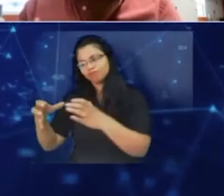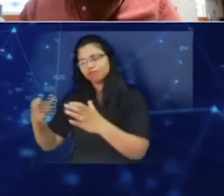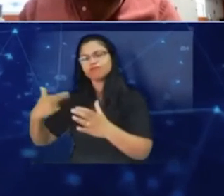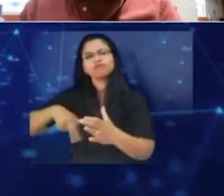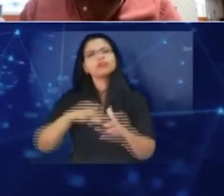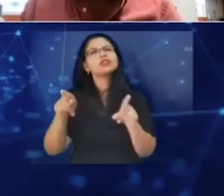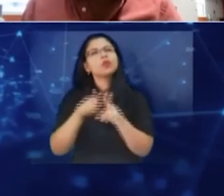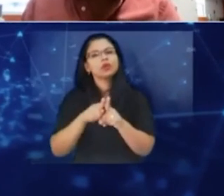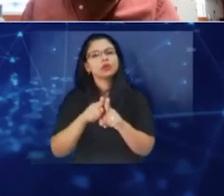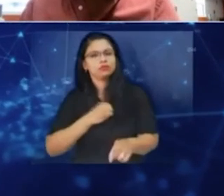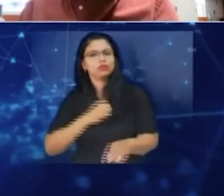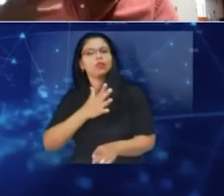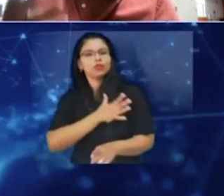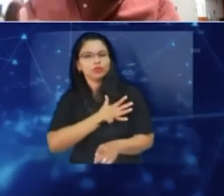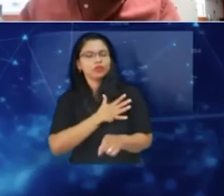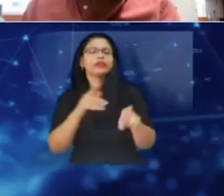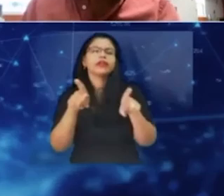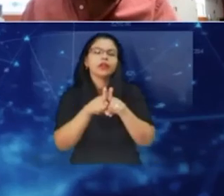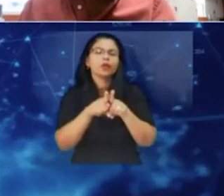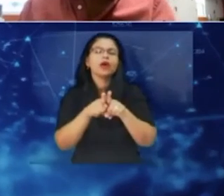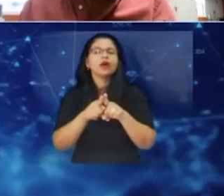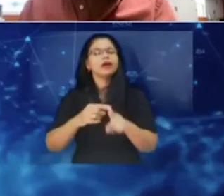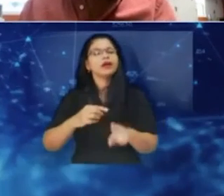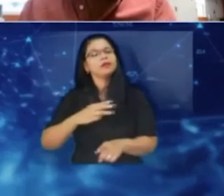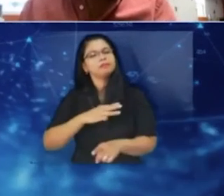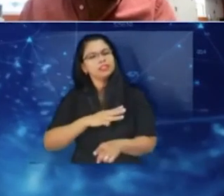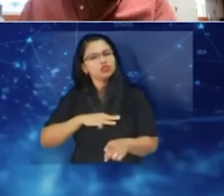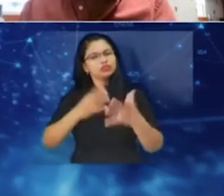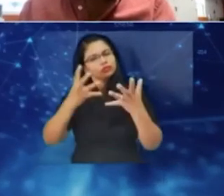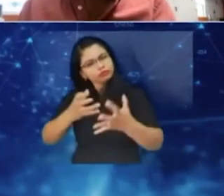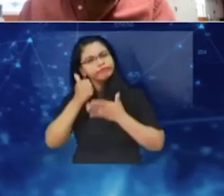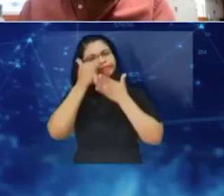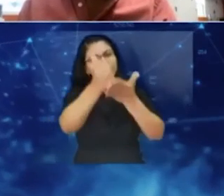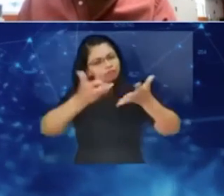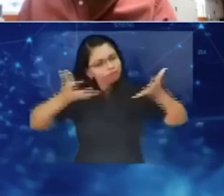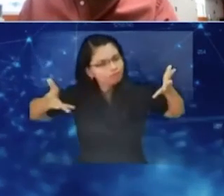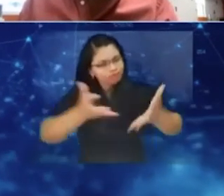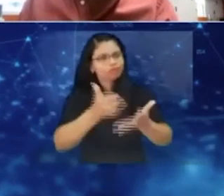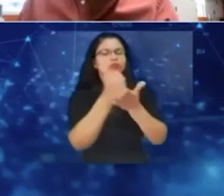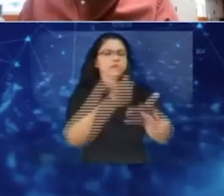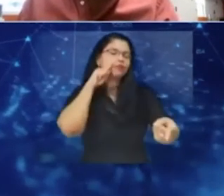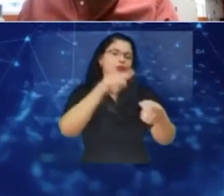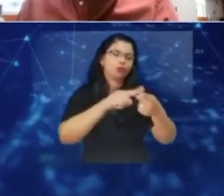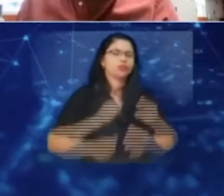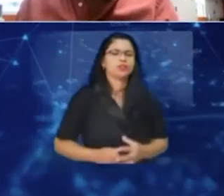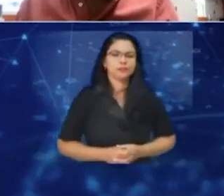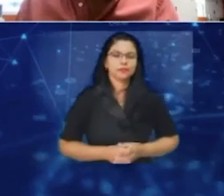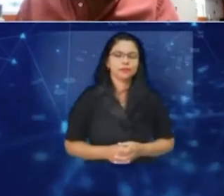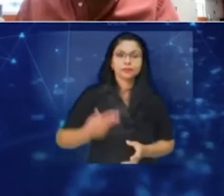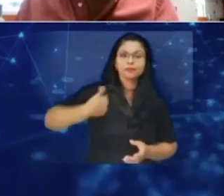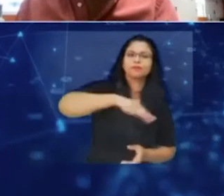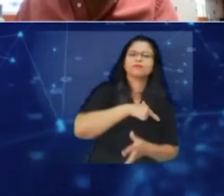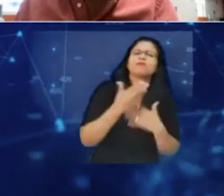una oportunidad y una misión para, de alguna manera, ayudar en este aspecto. ¿Cuáles van a ser nuestros clientes? Bueno,